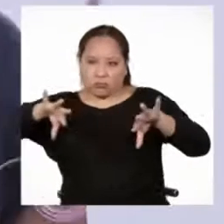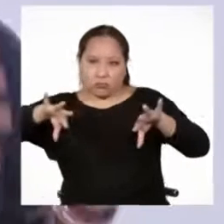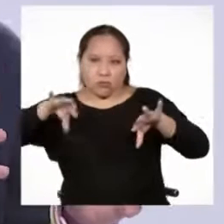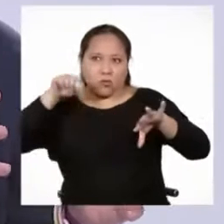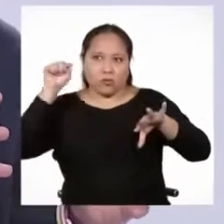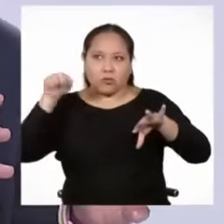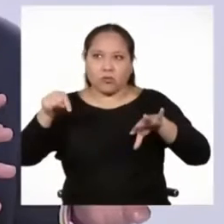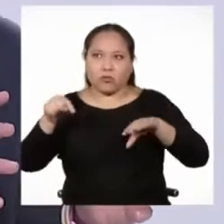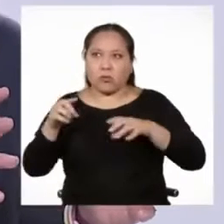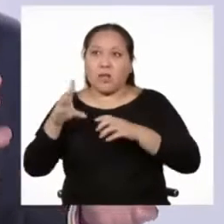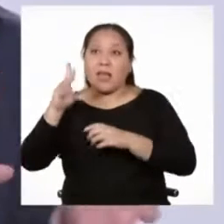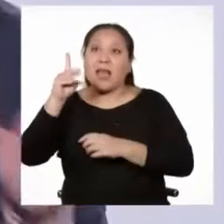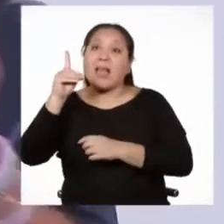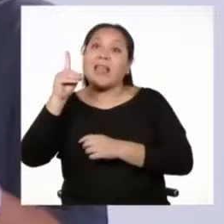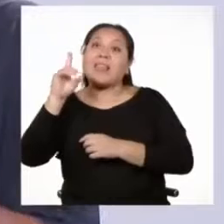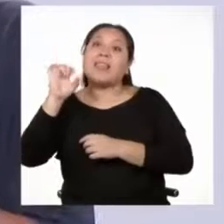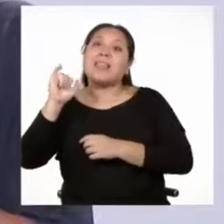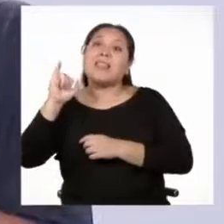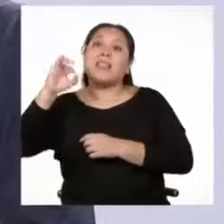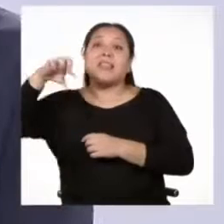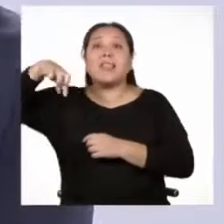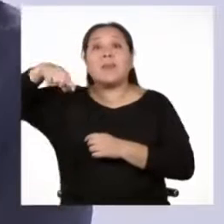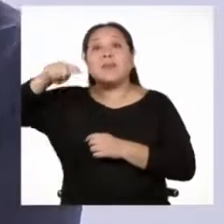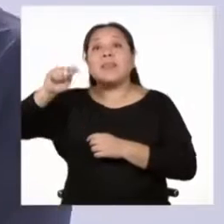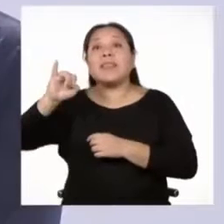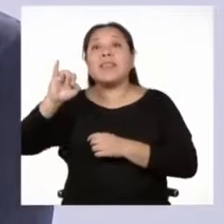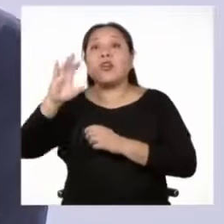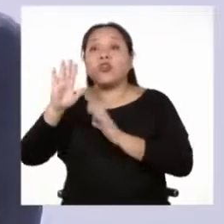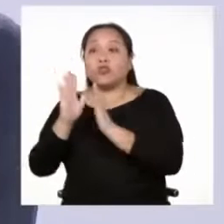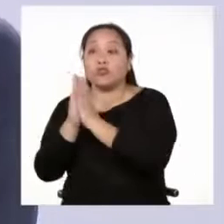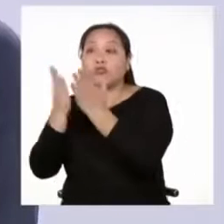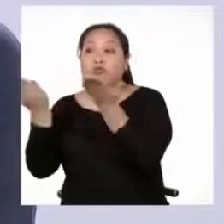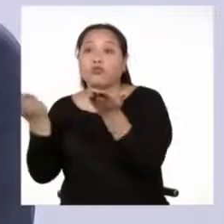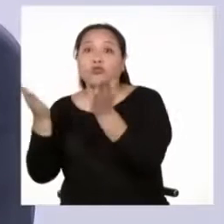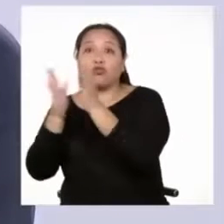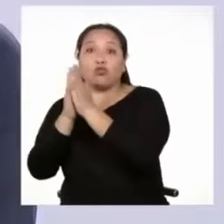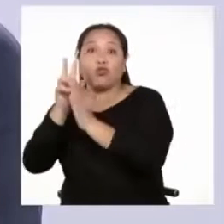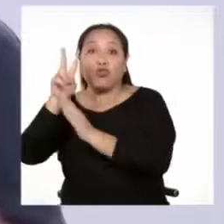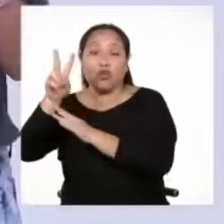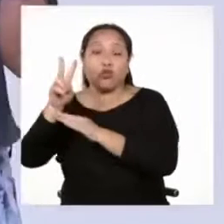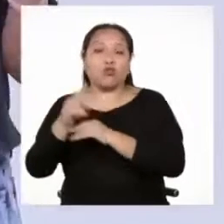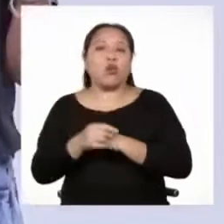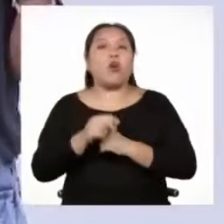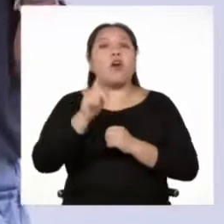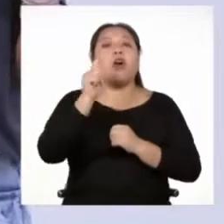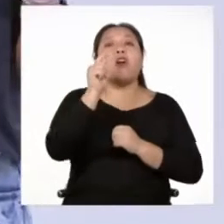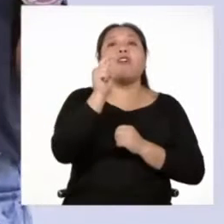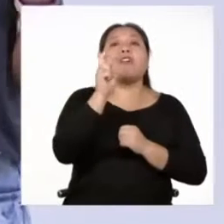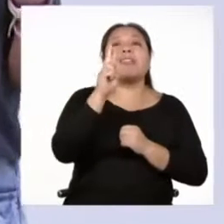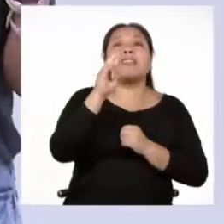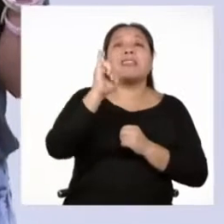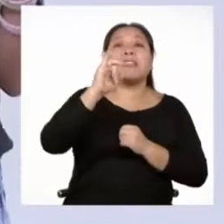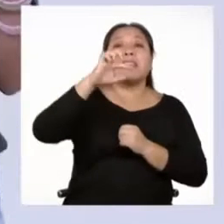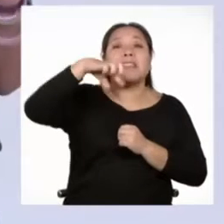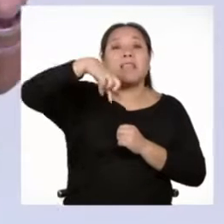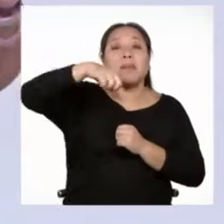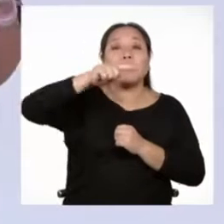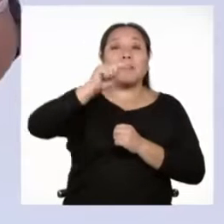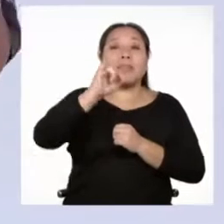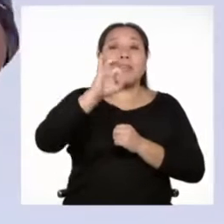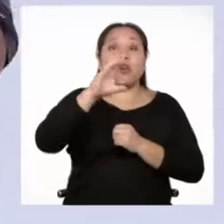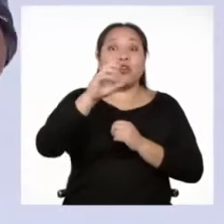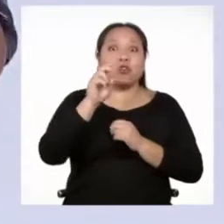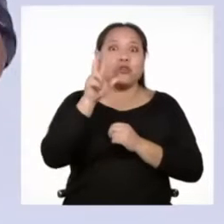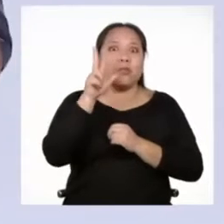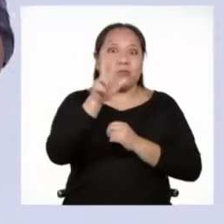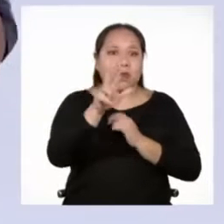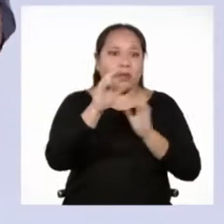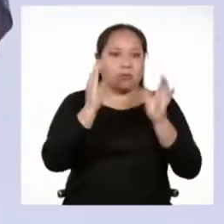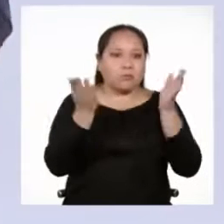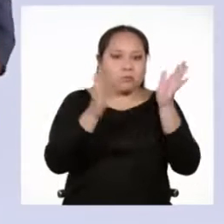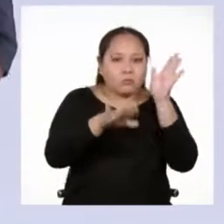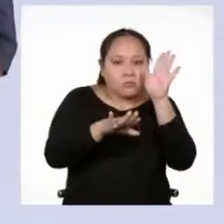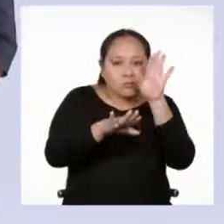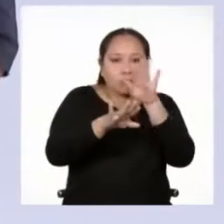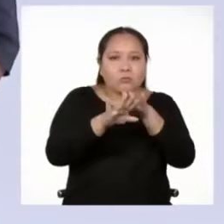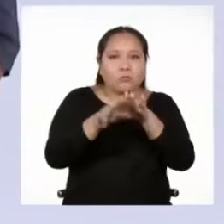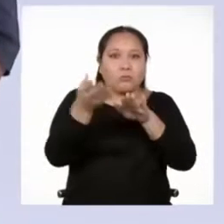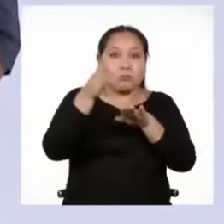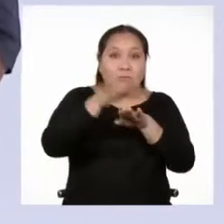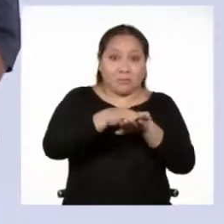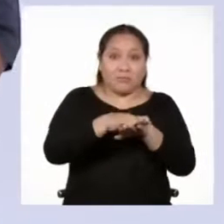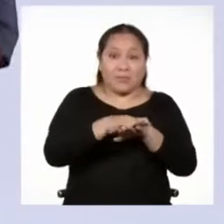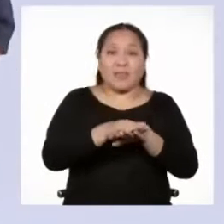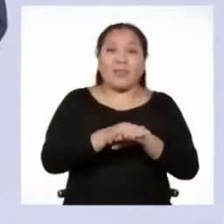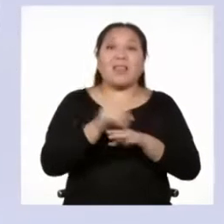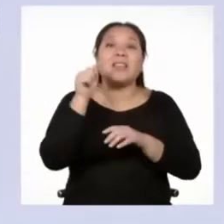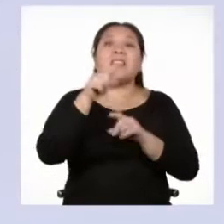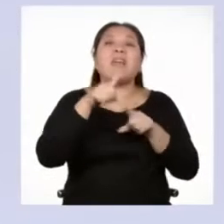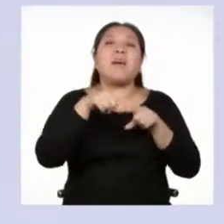decir, dípticos, o de 3 partes, es decir, trípticos. En estas partes la información se organiza de acuerdo a su